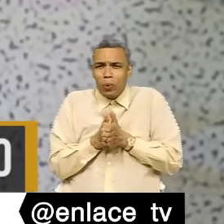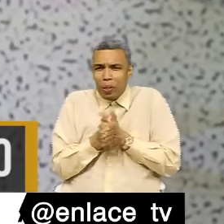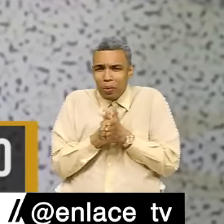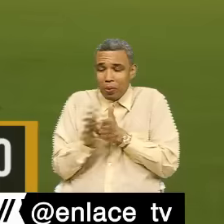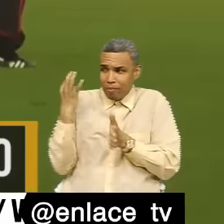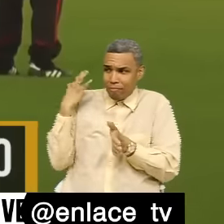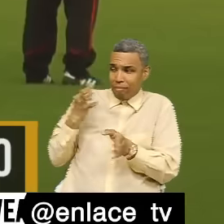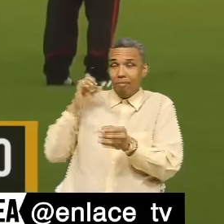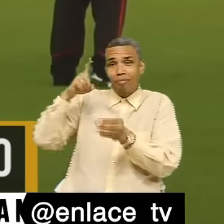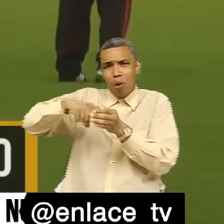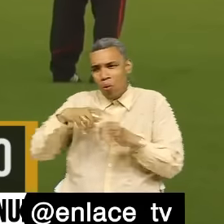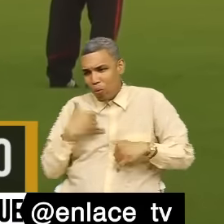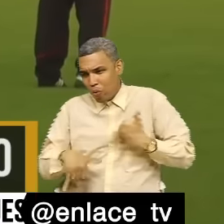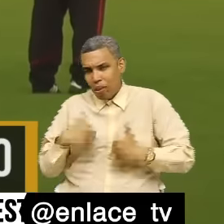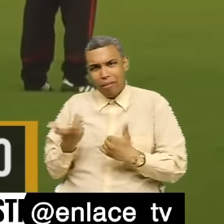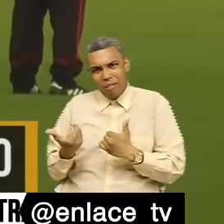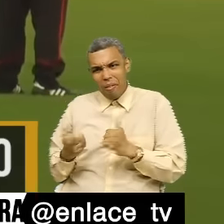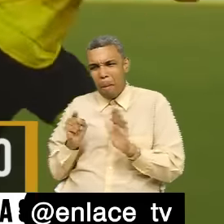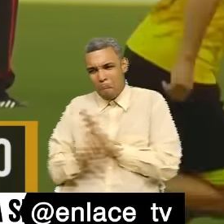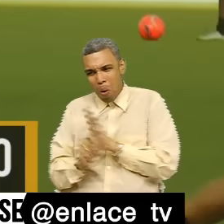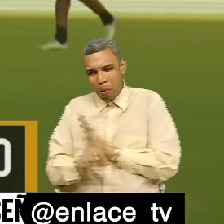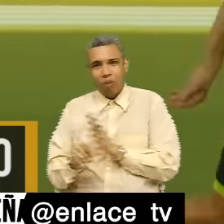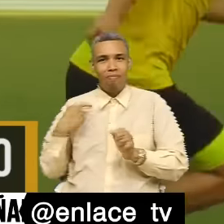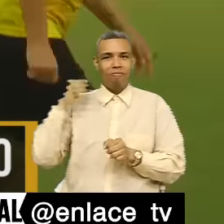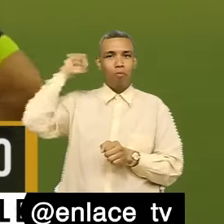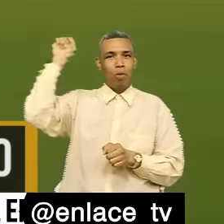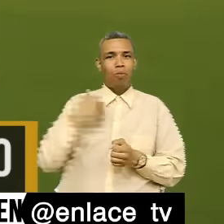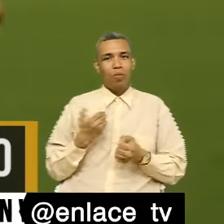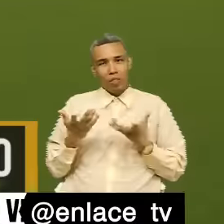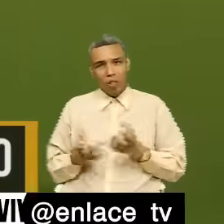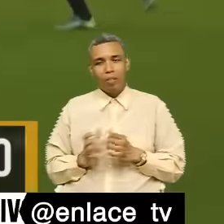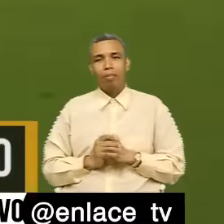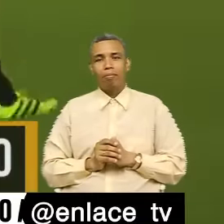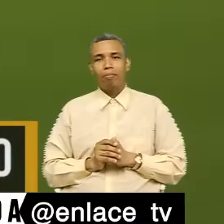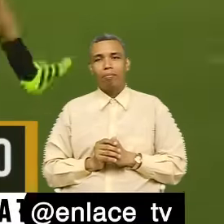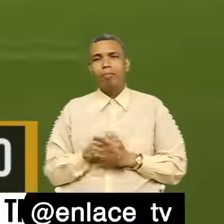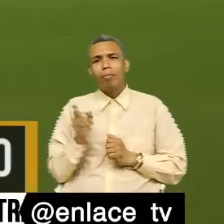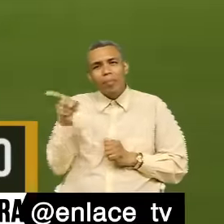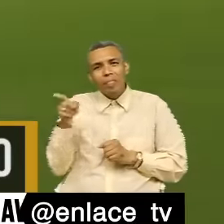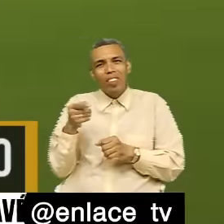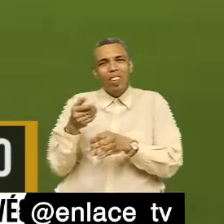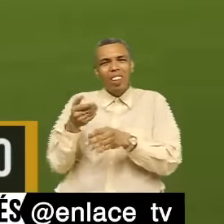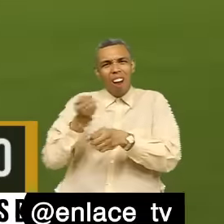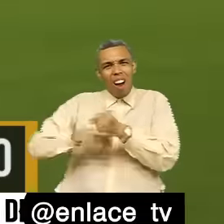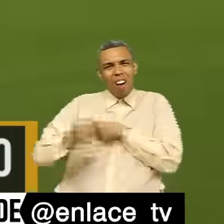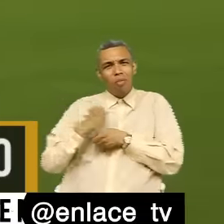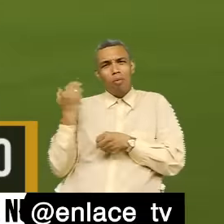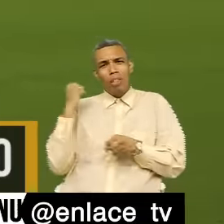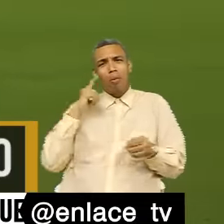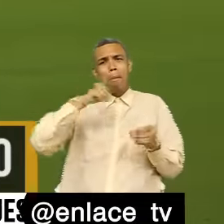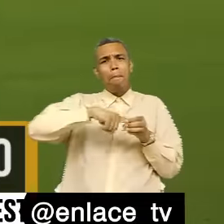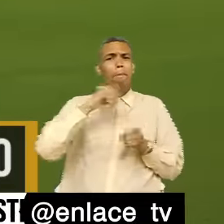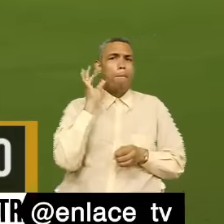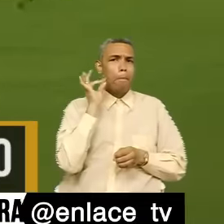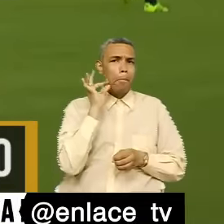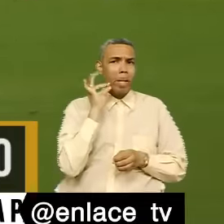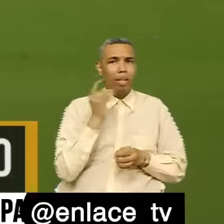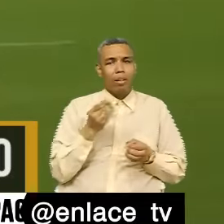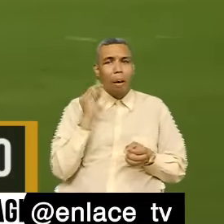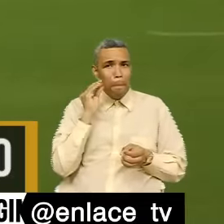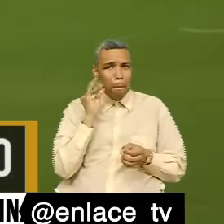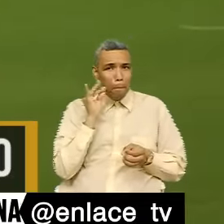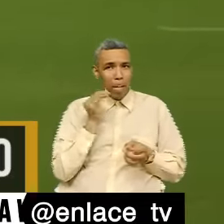triunfo a la gente. Bustamante, quien viene de jugar en la segunda división con el Deportivo Pereira, espera cumplir un destacado desempeño en la primera división defendiendo la